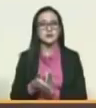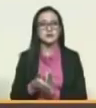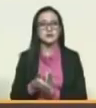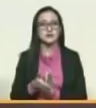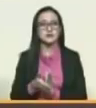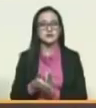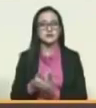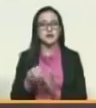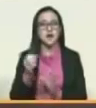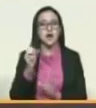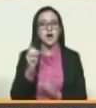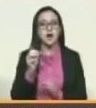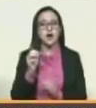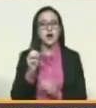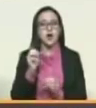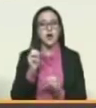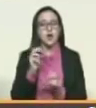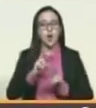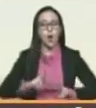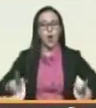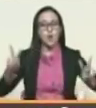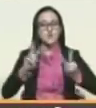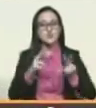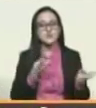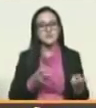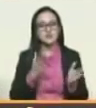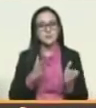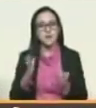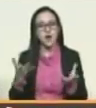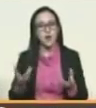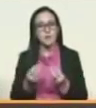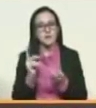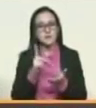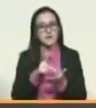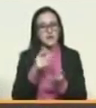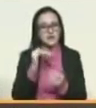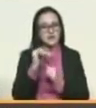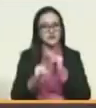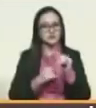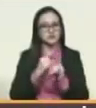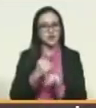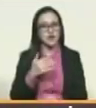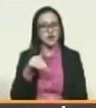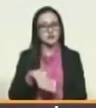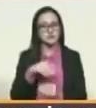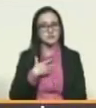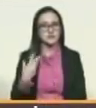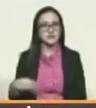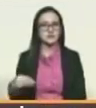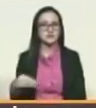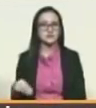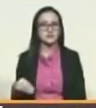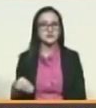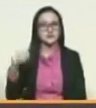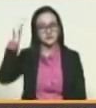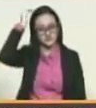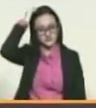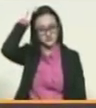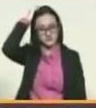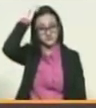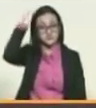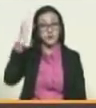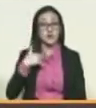Naciones Unidas en torno a la invitación para el plan de acompañamiento internacional de las elecciones presidenciales. Y también quisiera